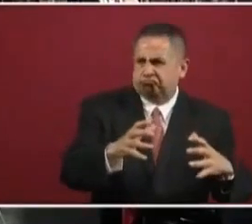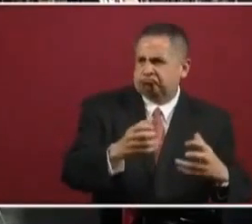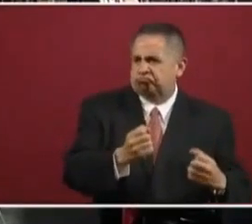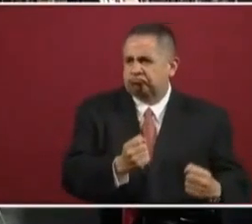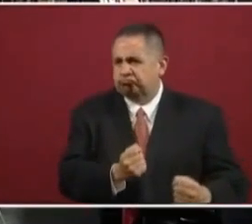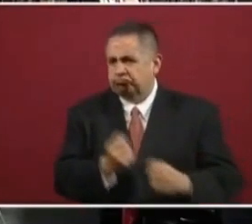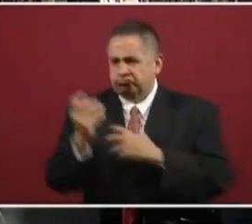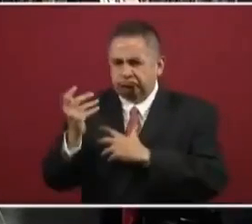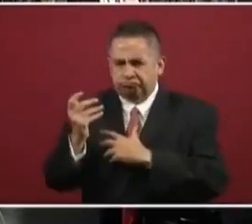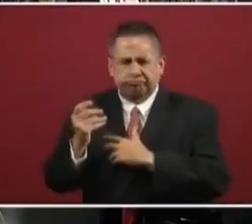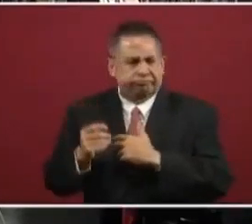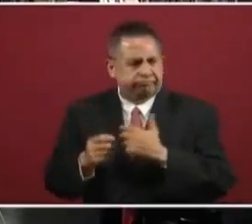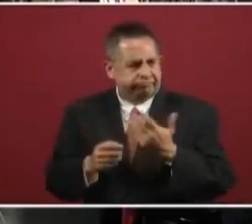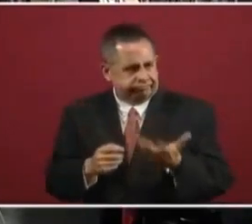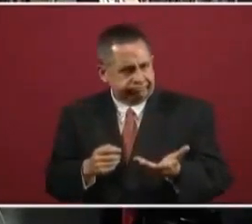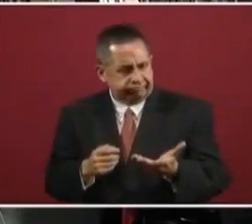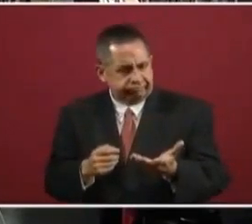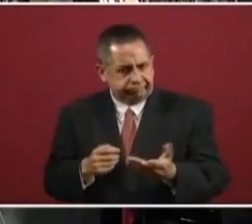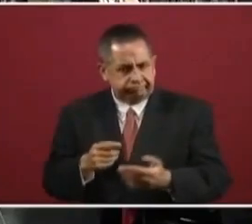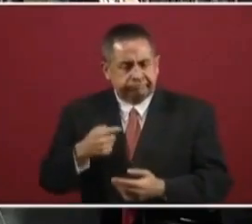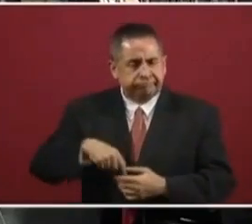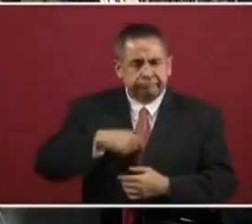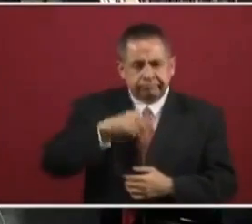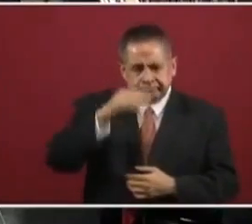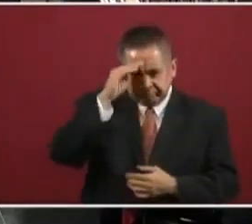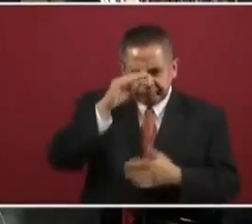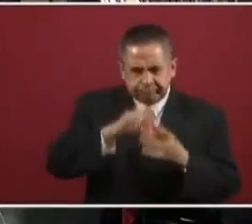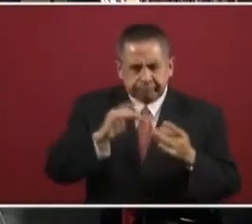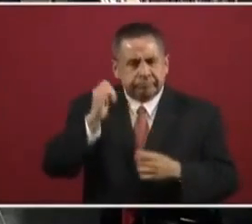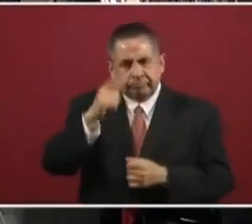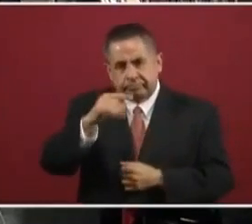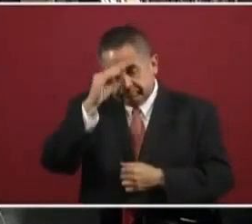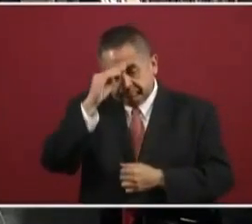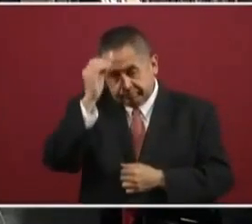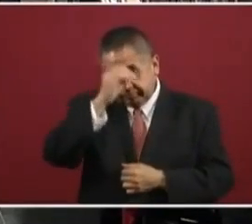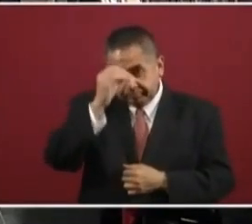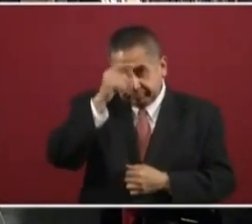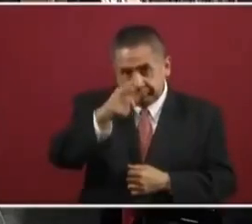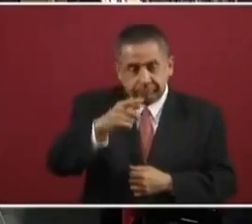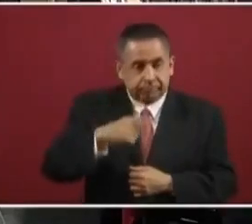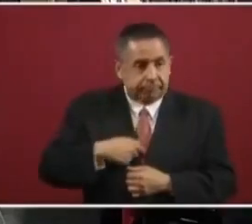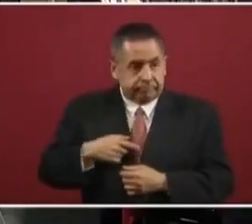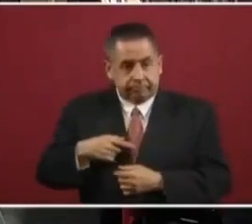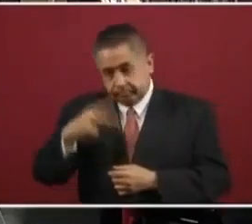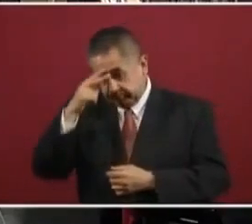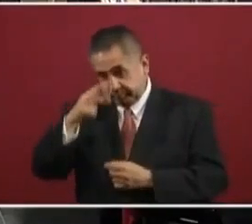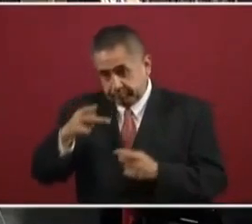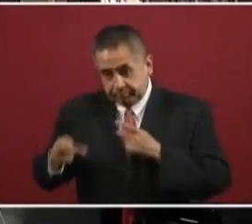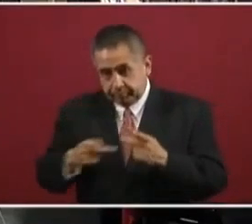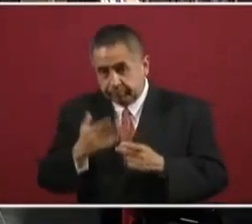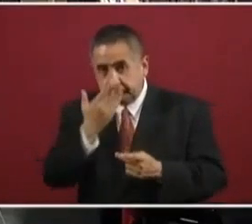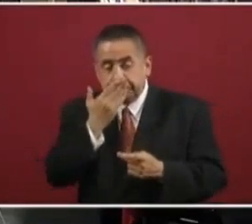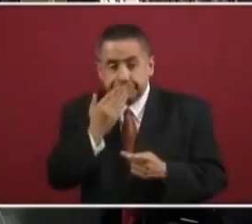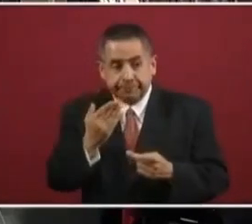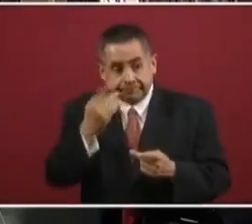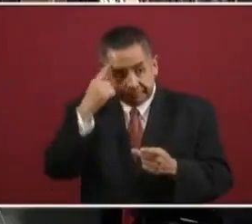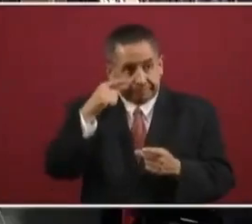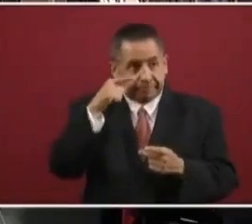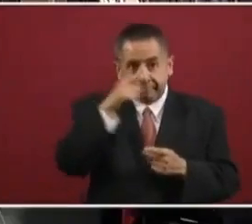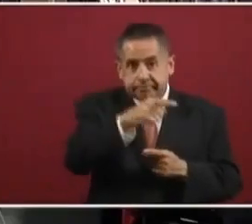saber si le merece algún comentario y si nuestro país está preparado para esas